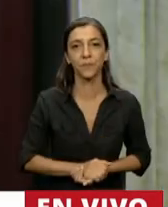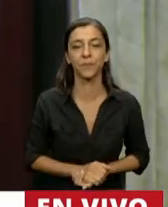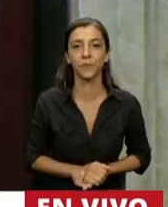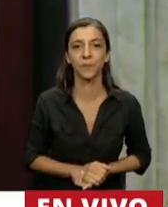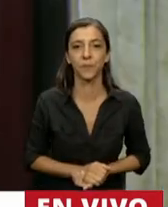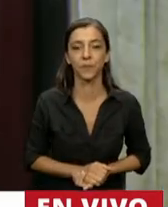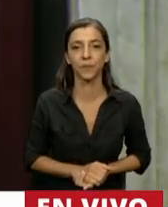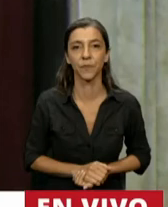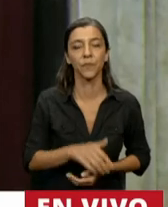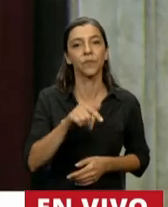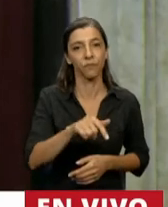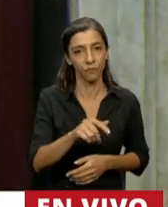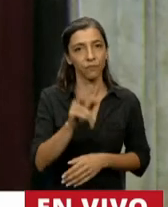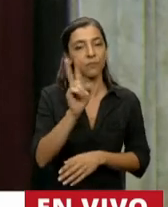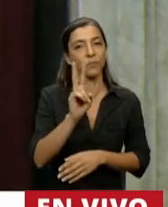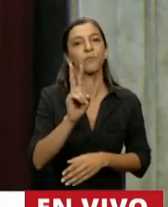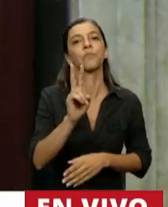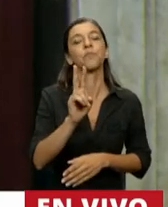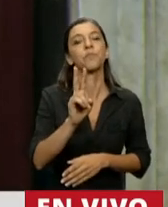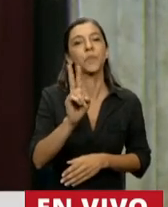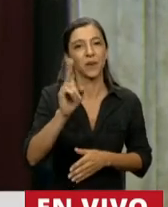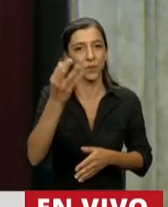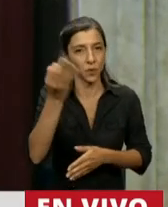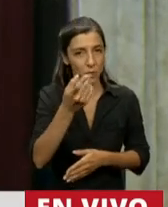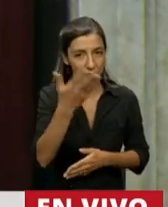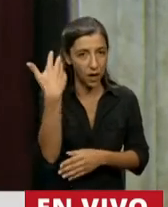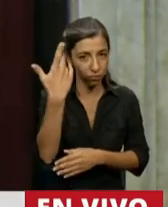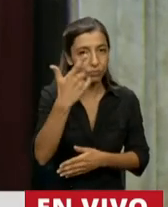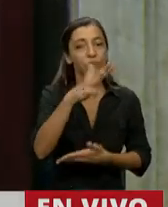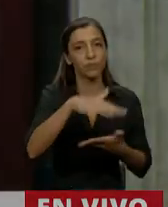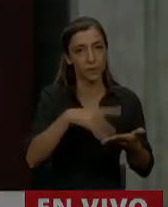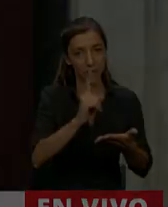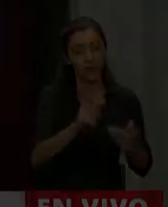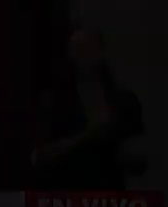La cuestión de privilegio será girada a la Comisión de Asuntos Constitucionales.